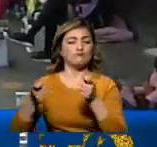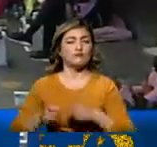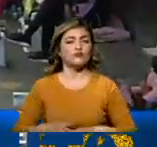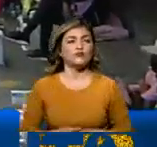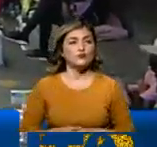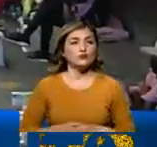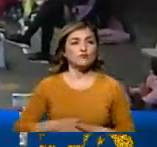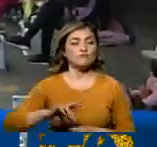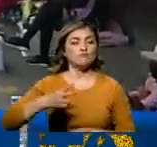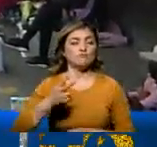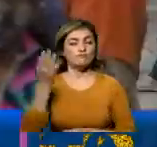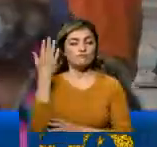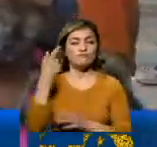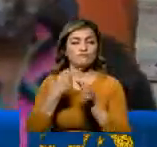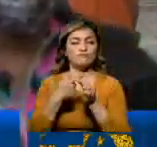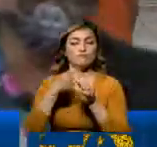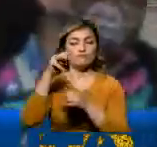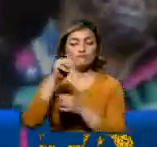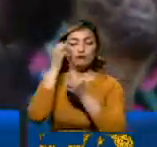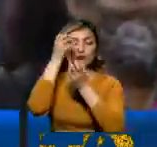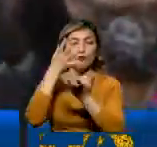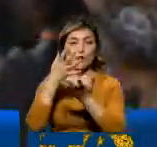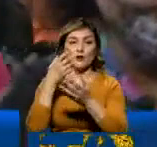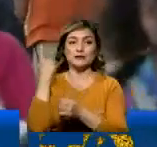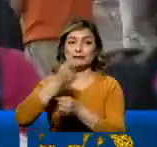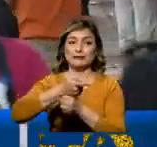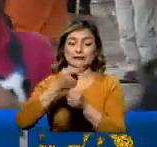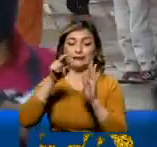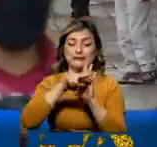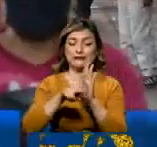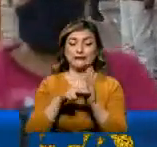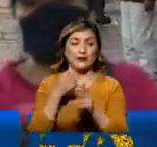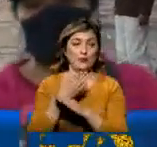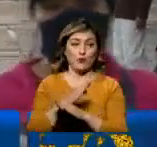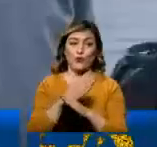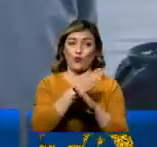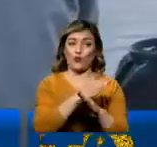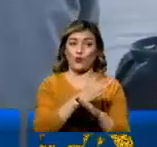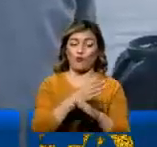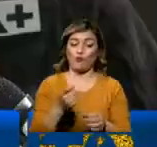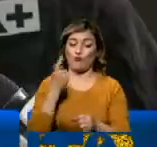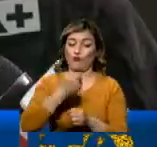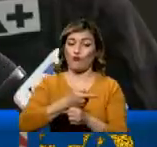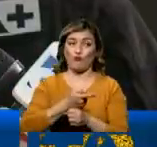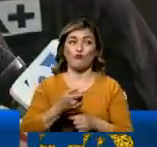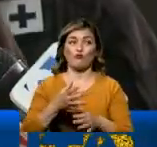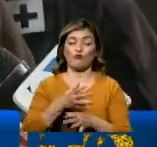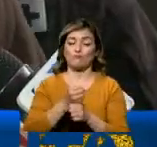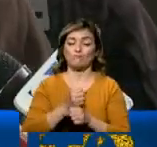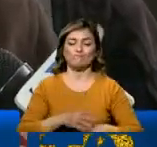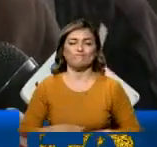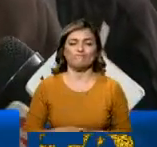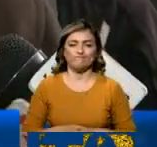vicealcalde de Quito, este día martes se anunciarán nuevas medidas de restricción que están analizando implementar. Estamos